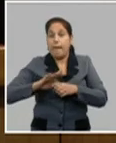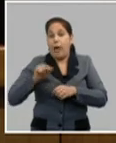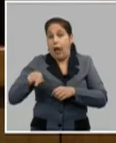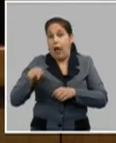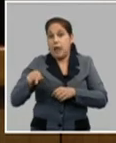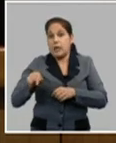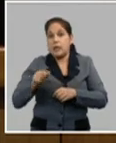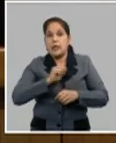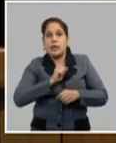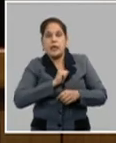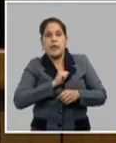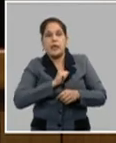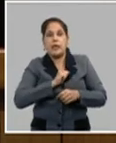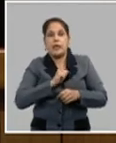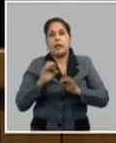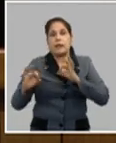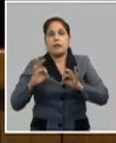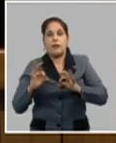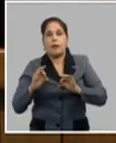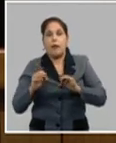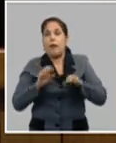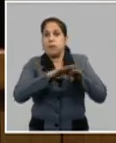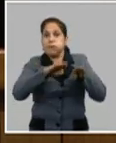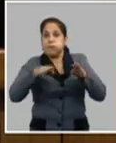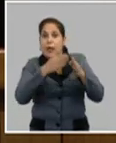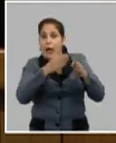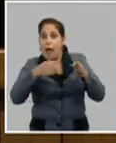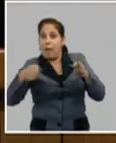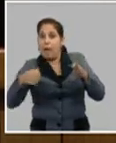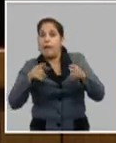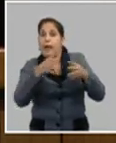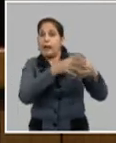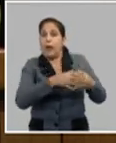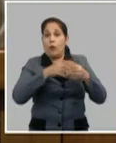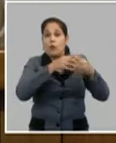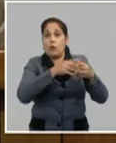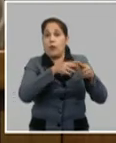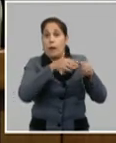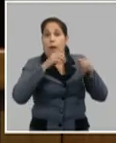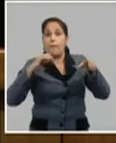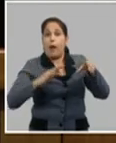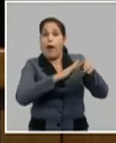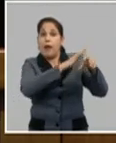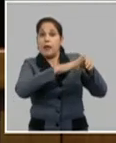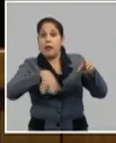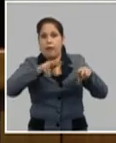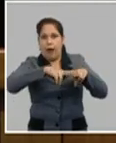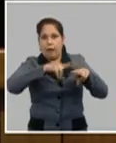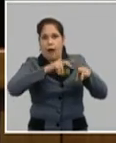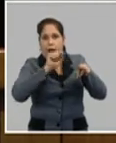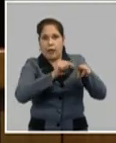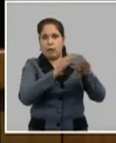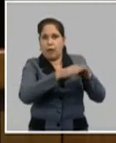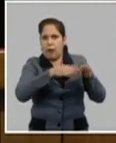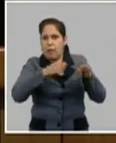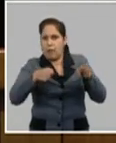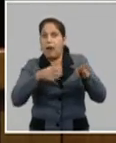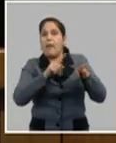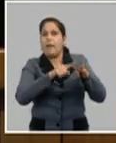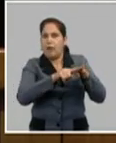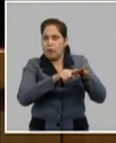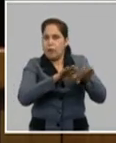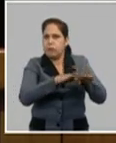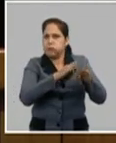presencia amenazante de unidades navales de la Marina estadounidense en la Bahía de La Habana. Se